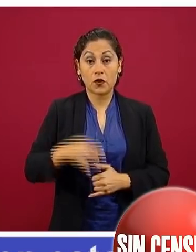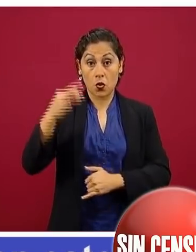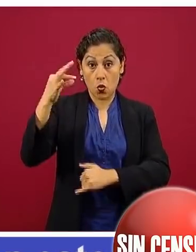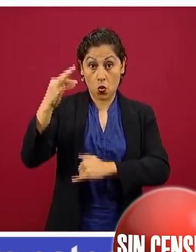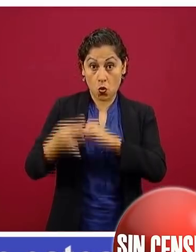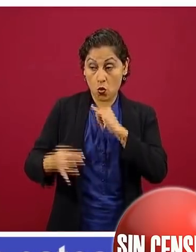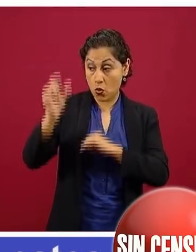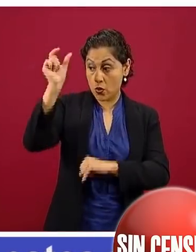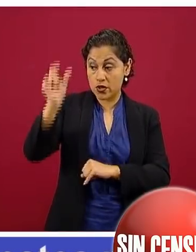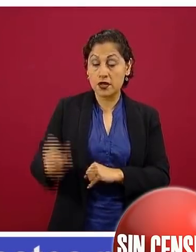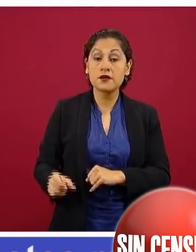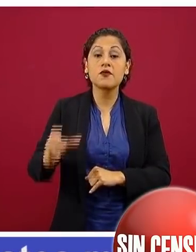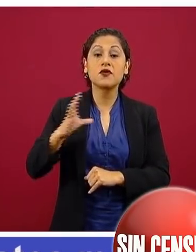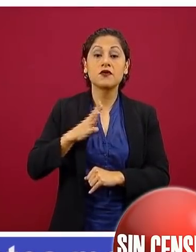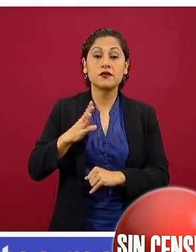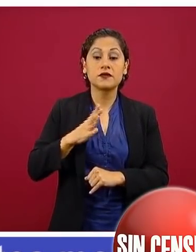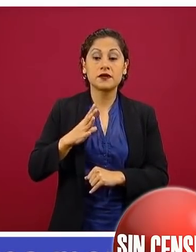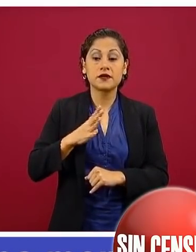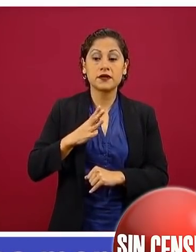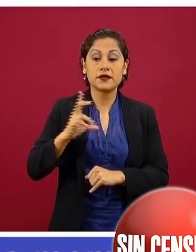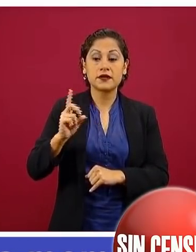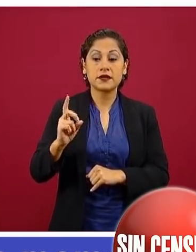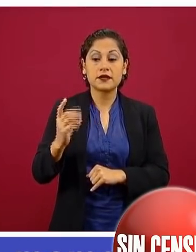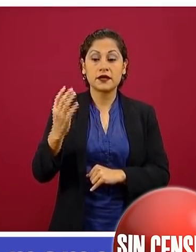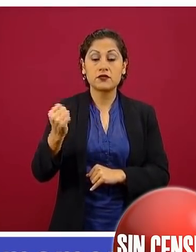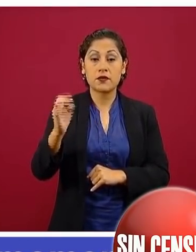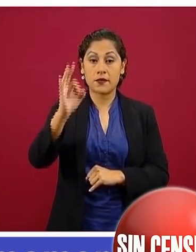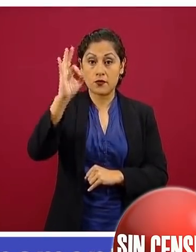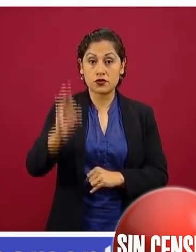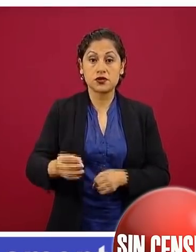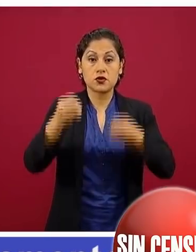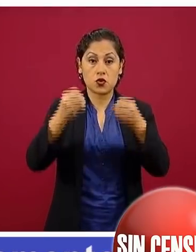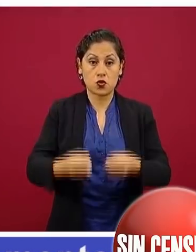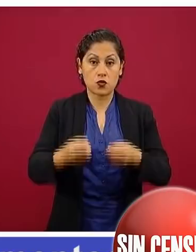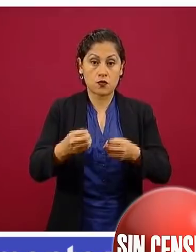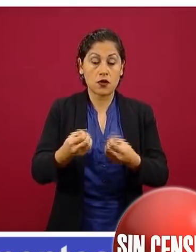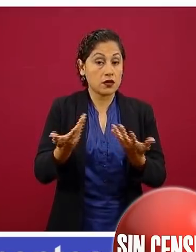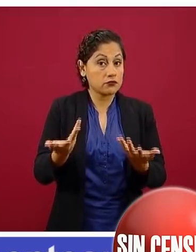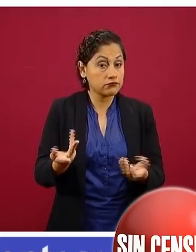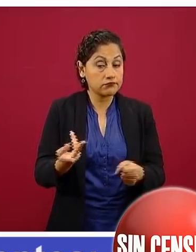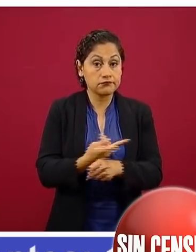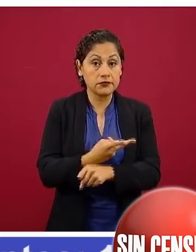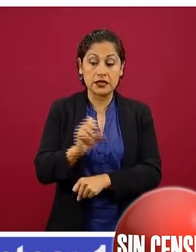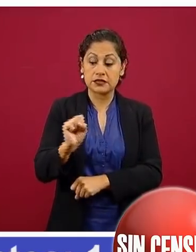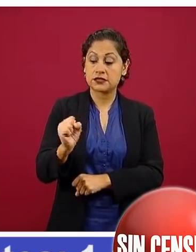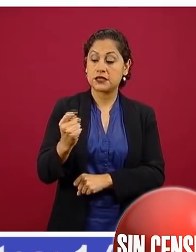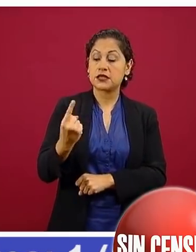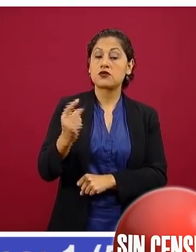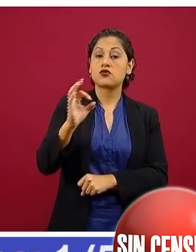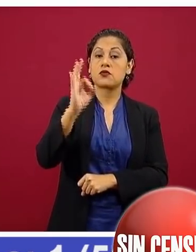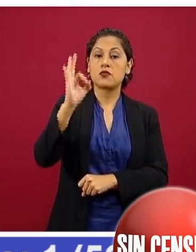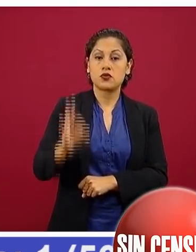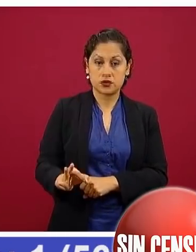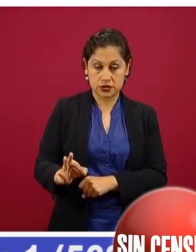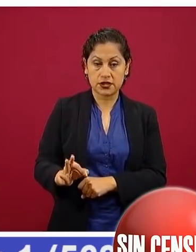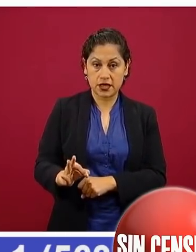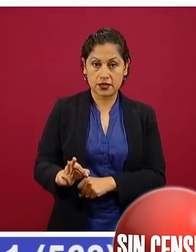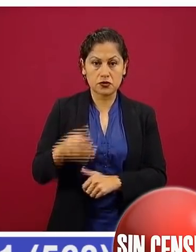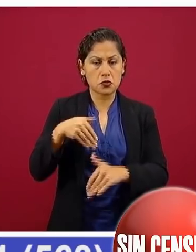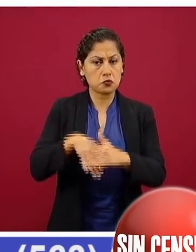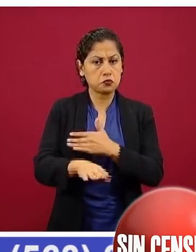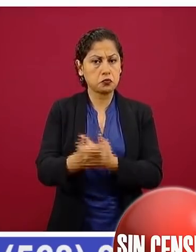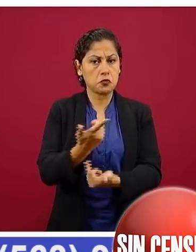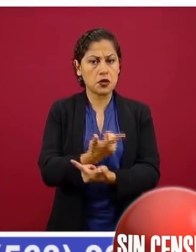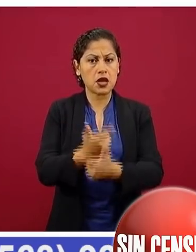ve la ocupación es de 39%, es decir, 61%, más de 6 de cada 10